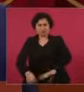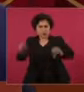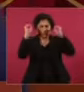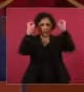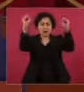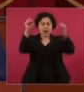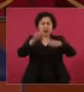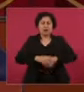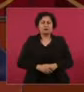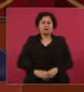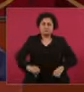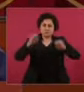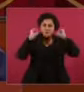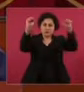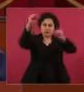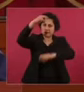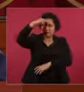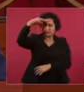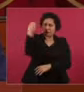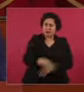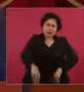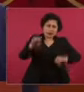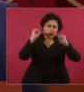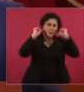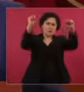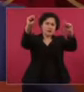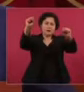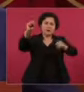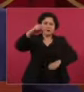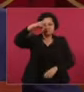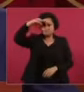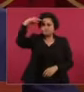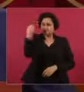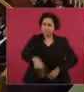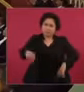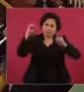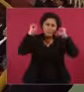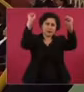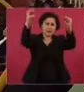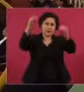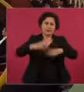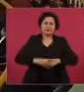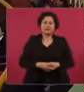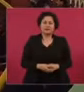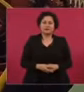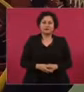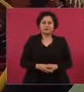México, viva, ¡viva México, viva, ¡viva México! ¡Viva!